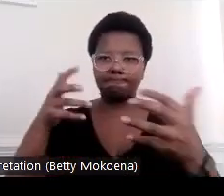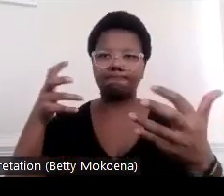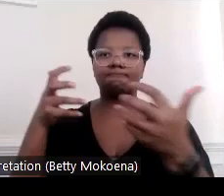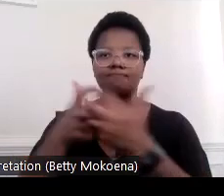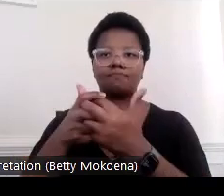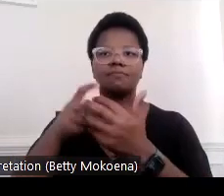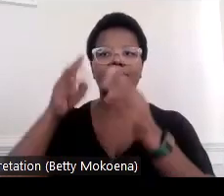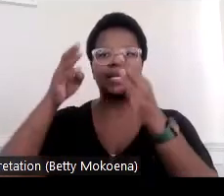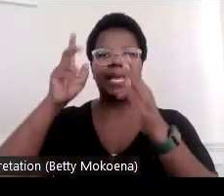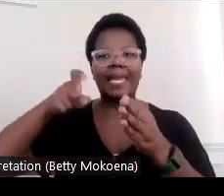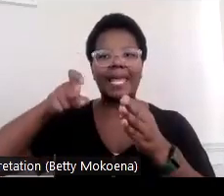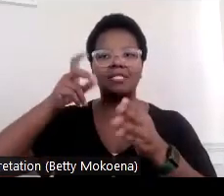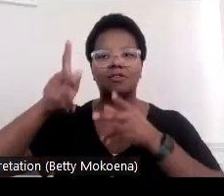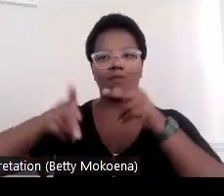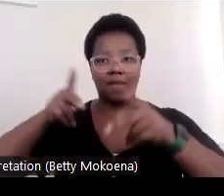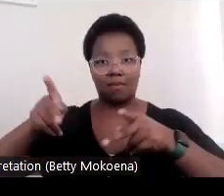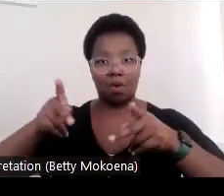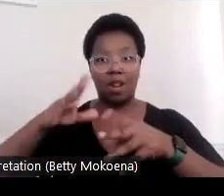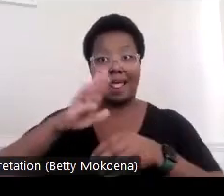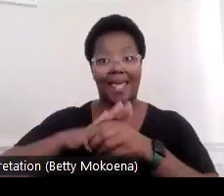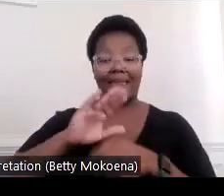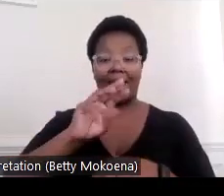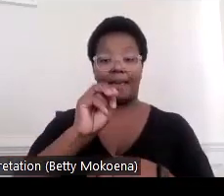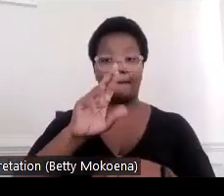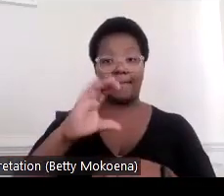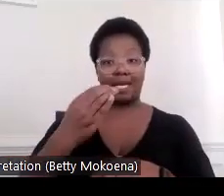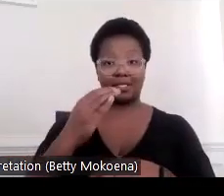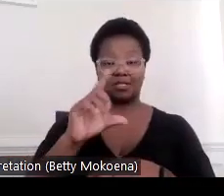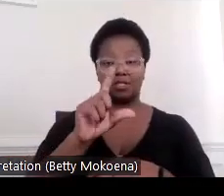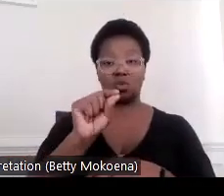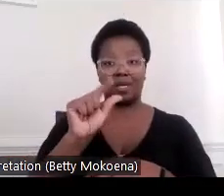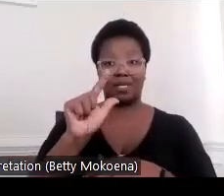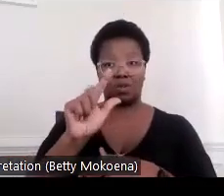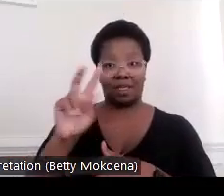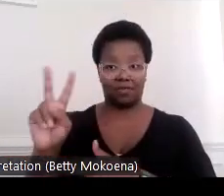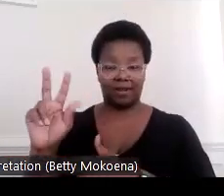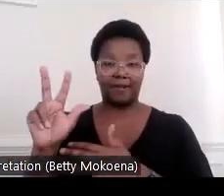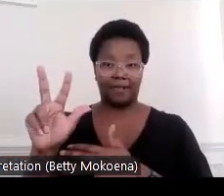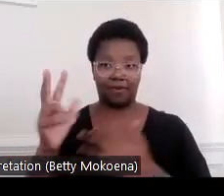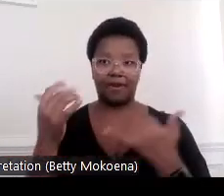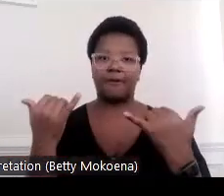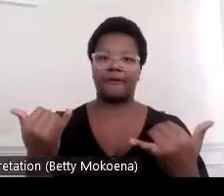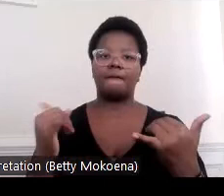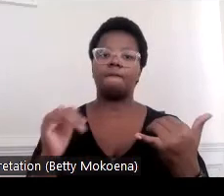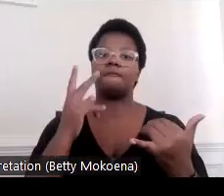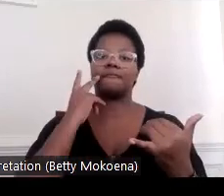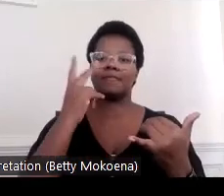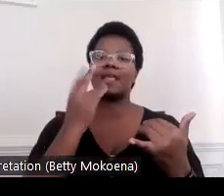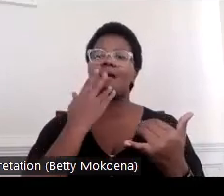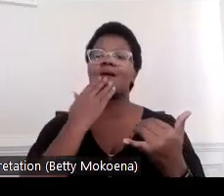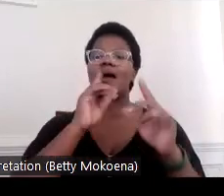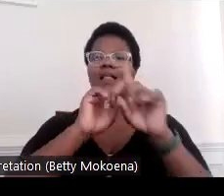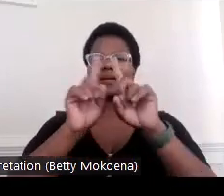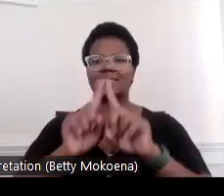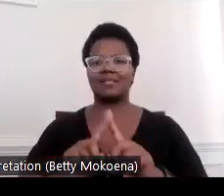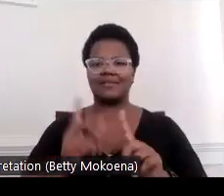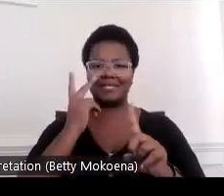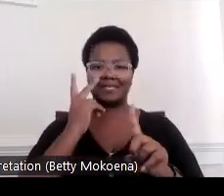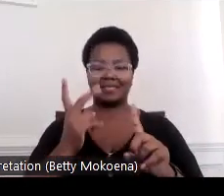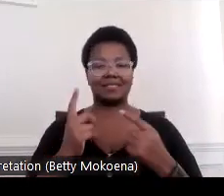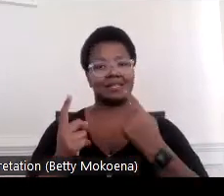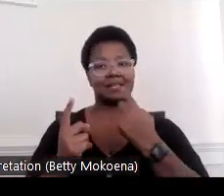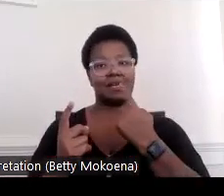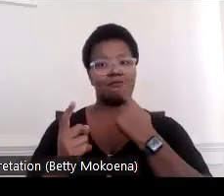centrados una persona para el año 2023 y el mapa de California muestra todos diferentes centros